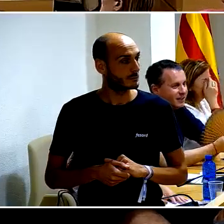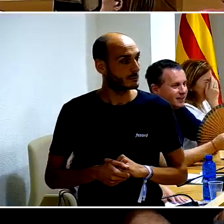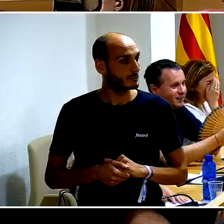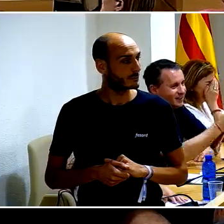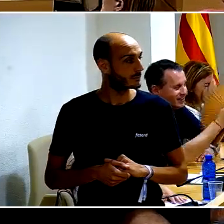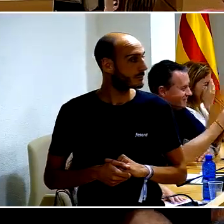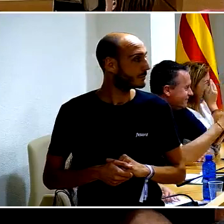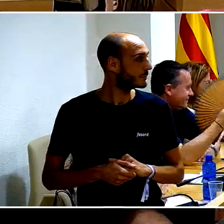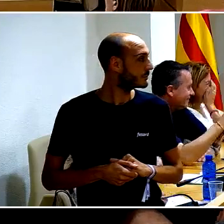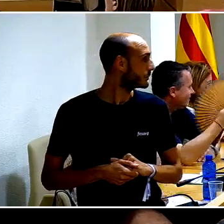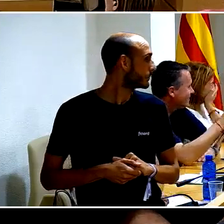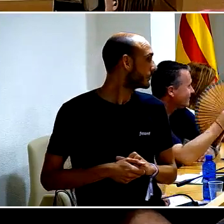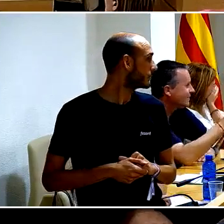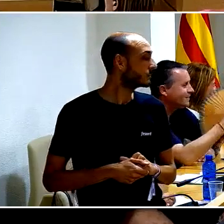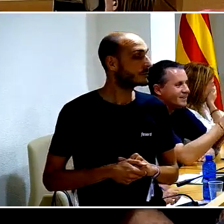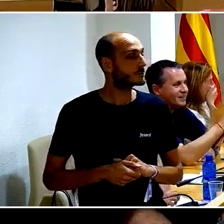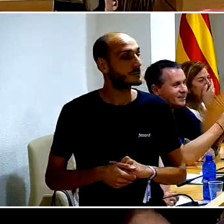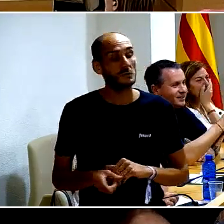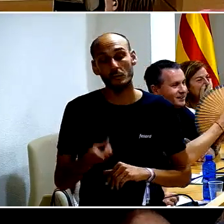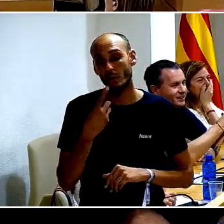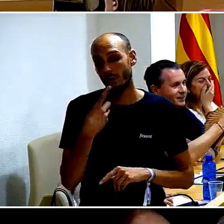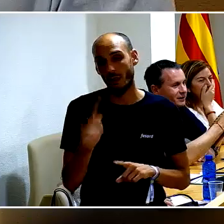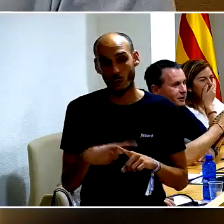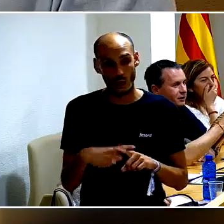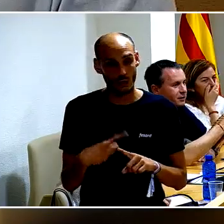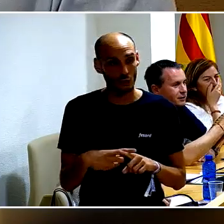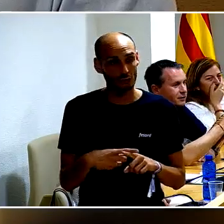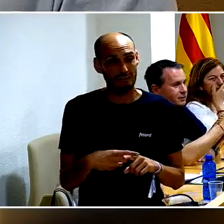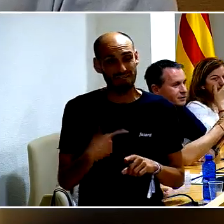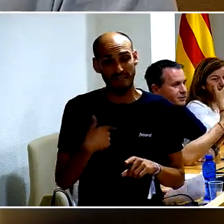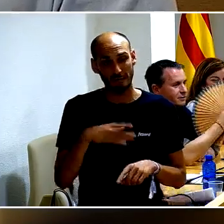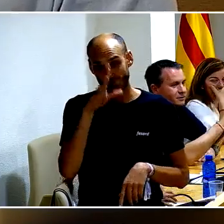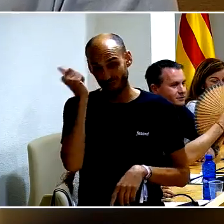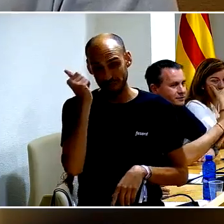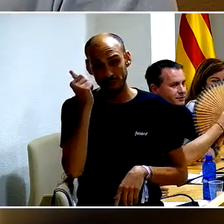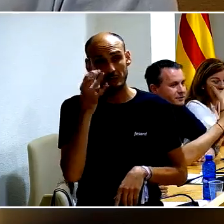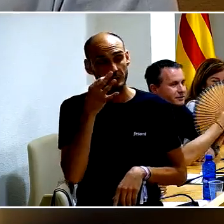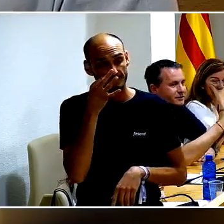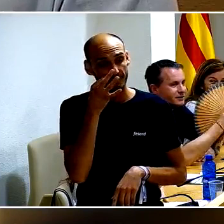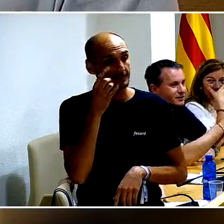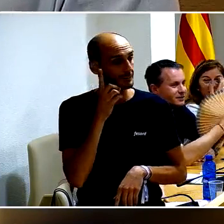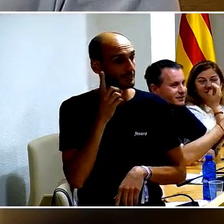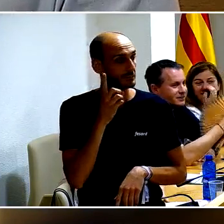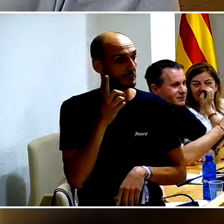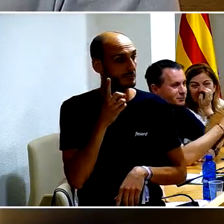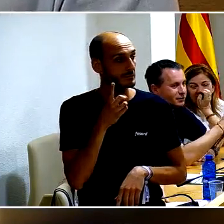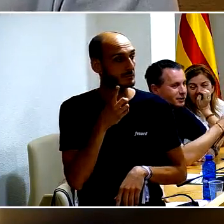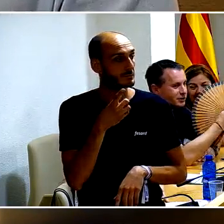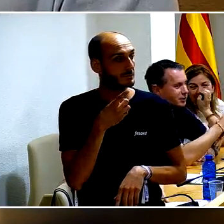Bueno, simplemente sí, iba a decir una cosa, lamento que se me haya olvidado, pero bueno,